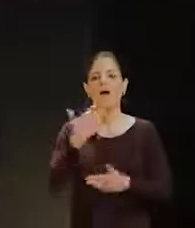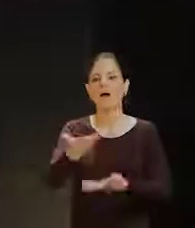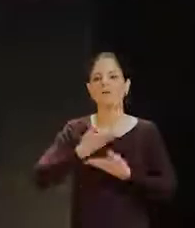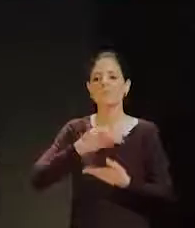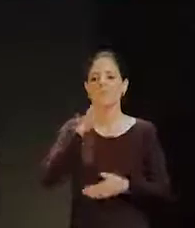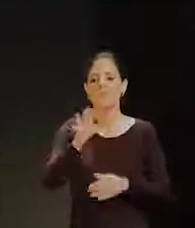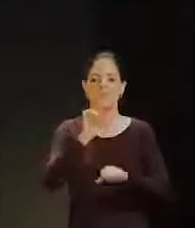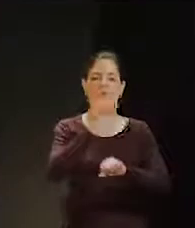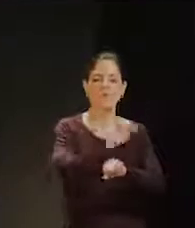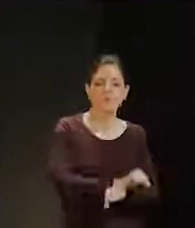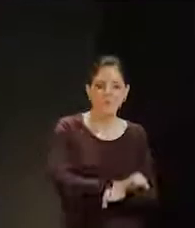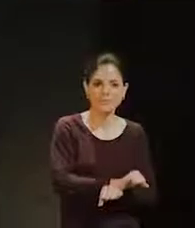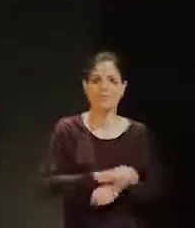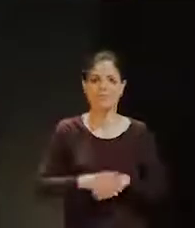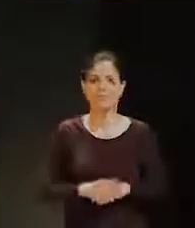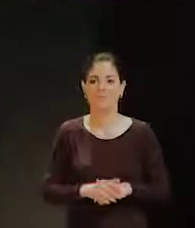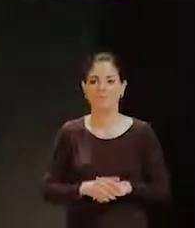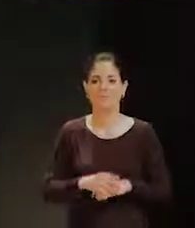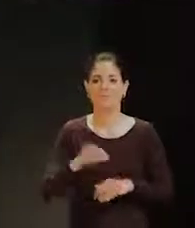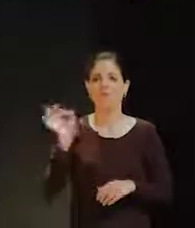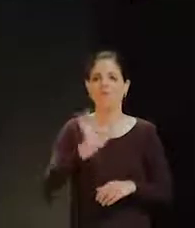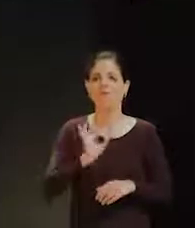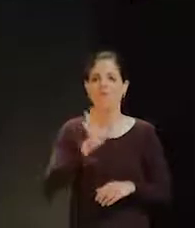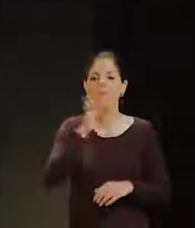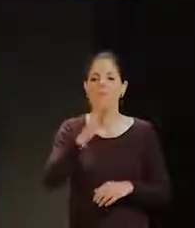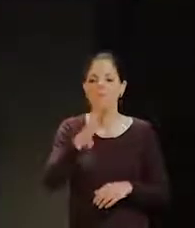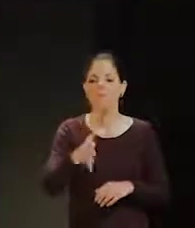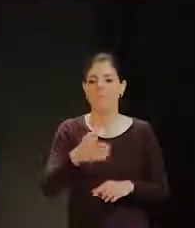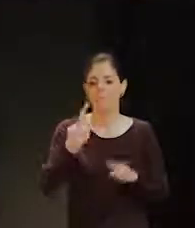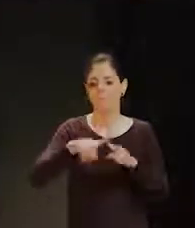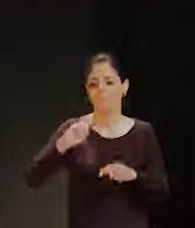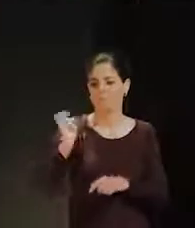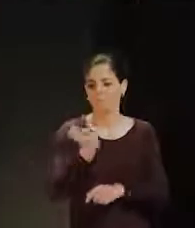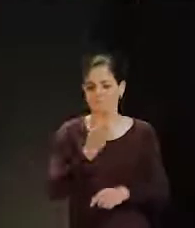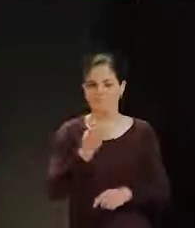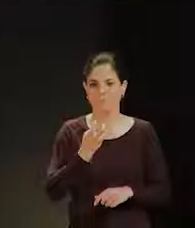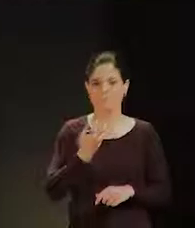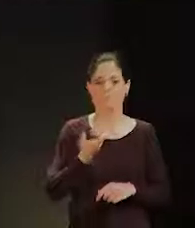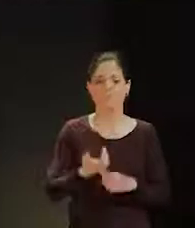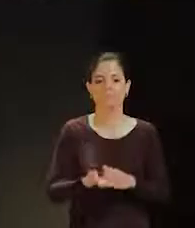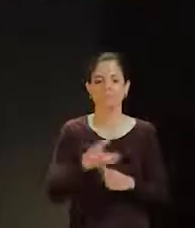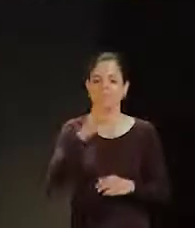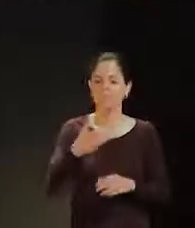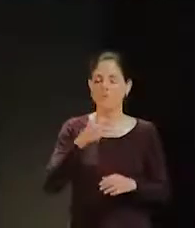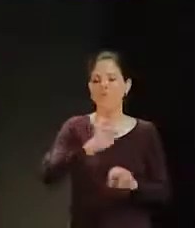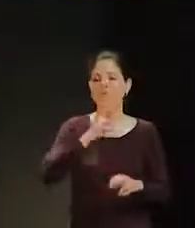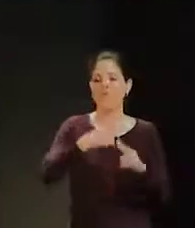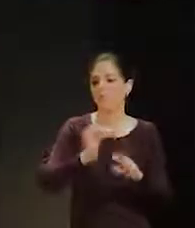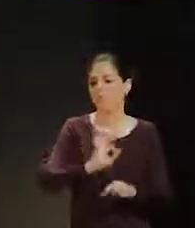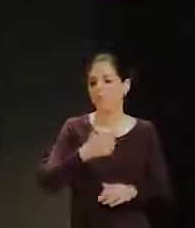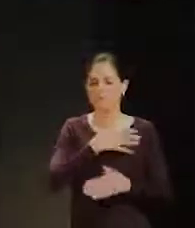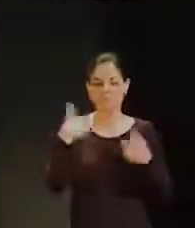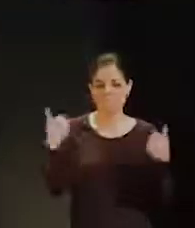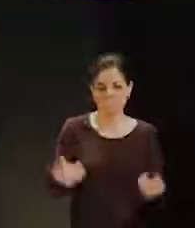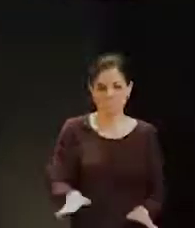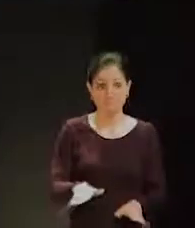por desempleado, o sea, esa que no me acabo de aprender el nombre, porque